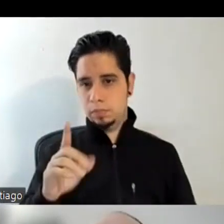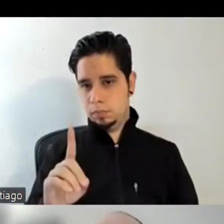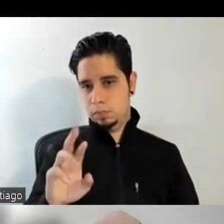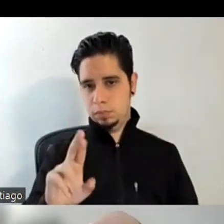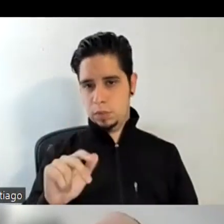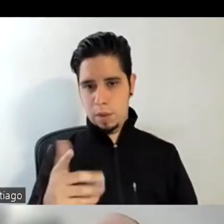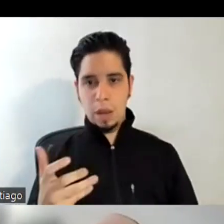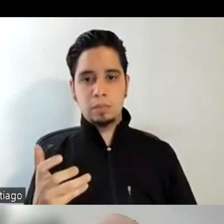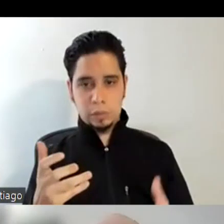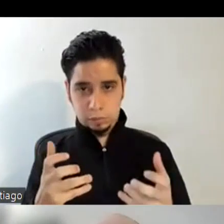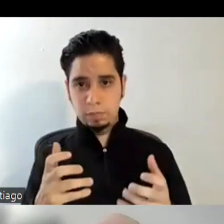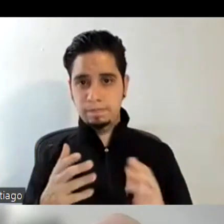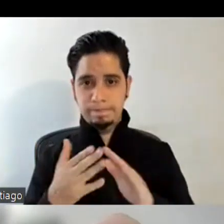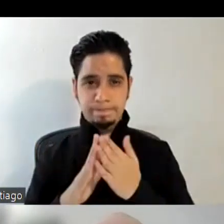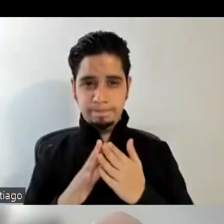actores. Y yo